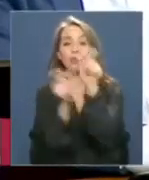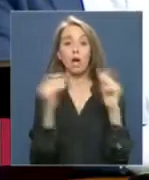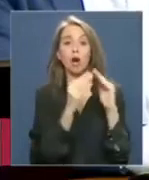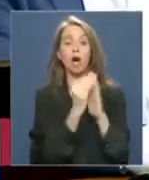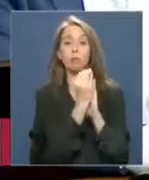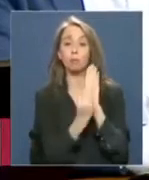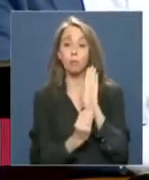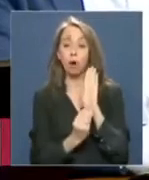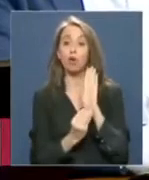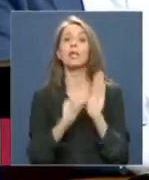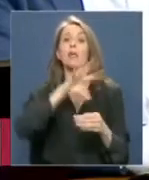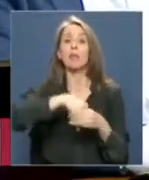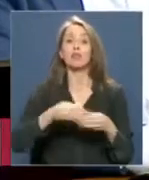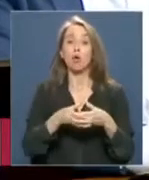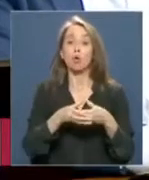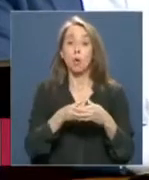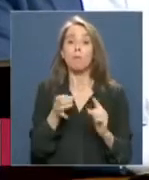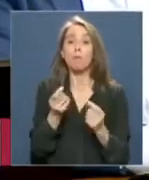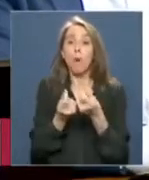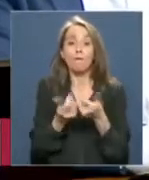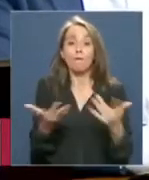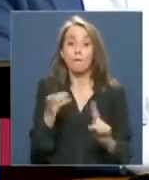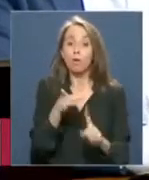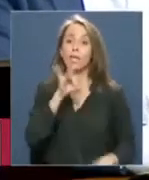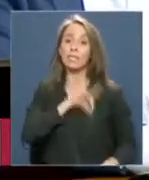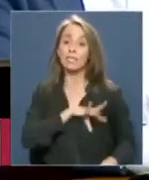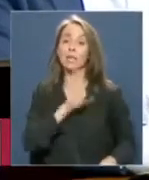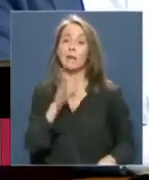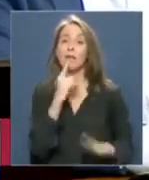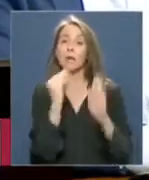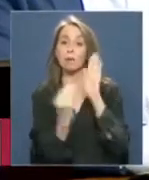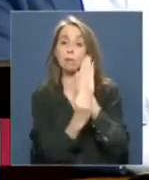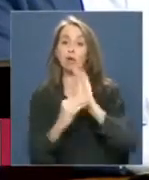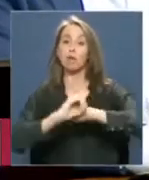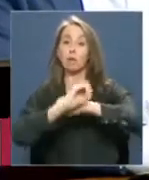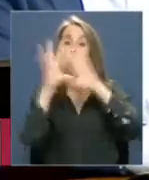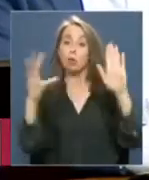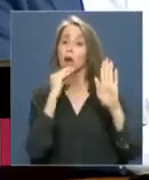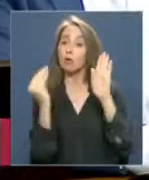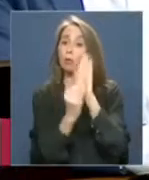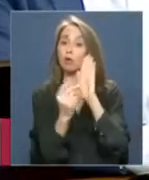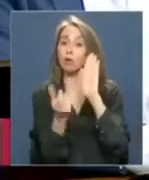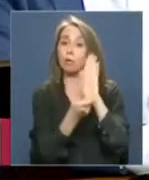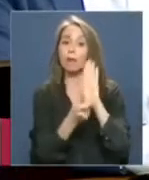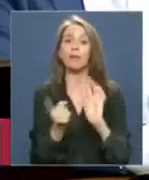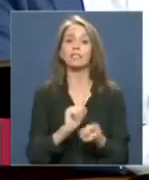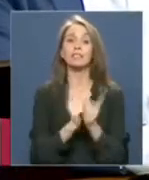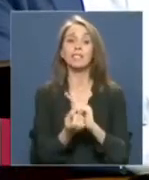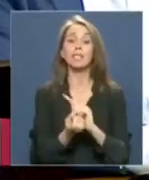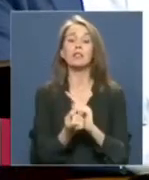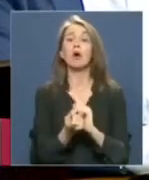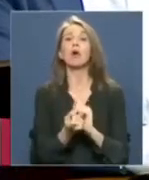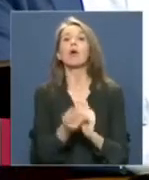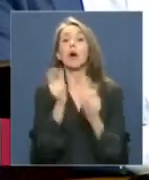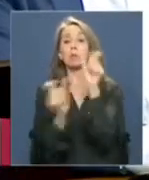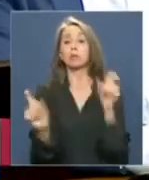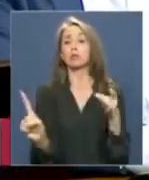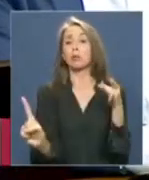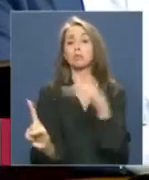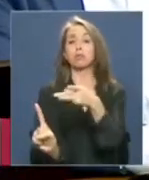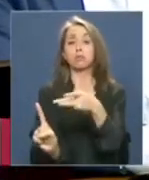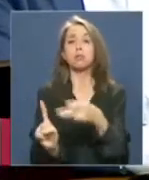como parte de los grupos vulnerables, en Chile hay que ser explícito y claramente explícito, porque de otra manera se pasa por encima de las personas.